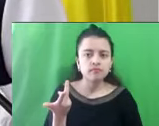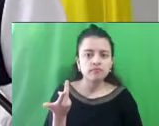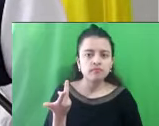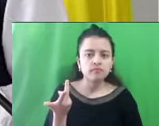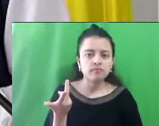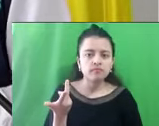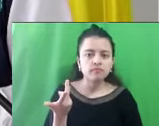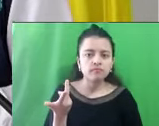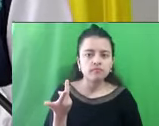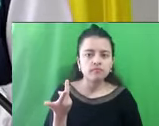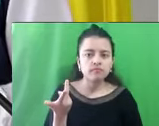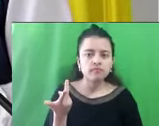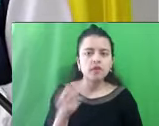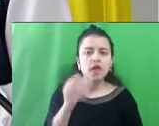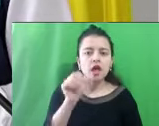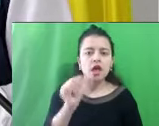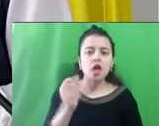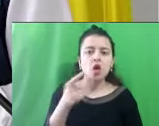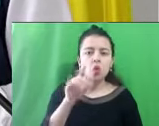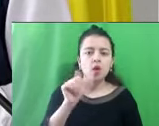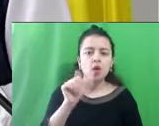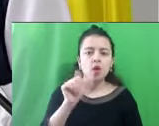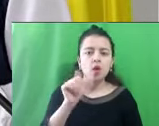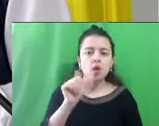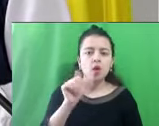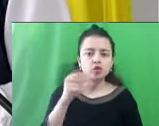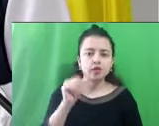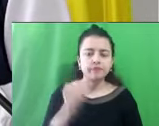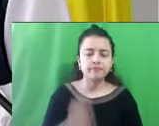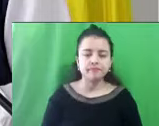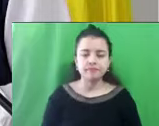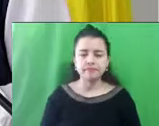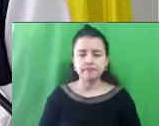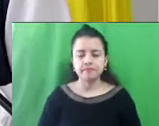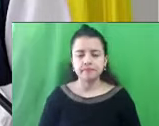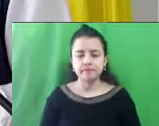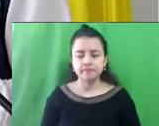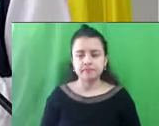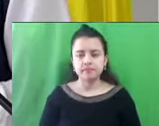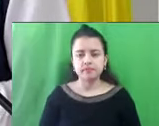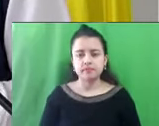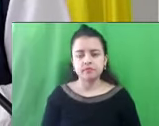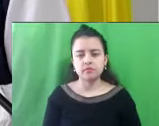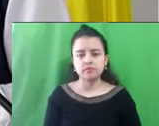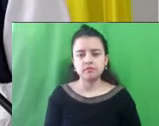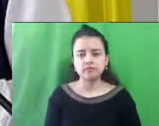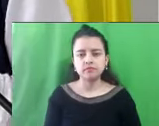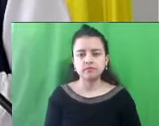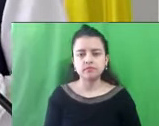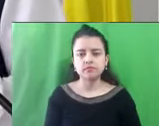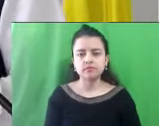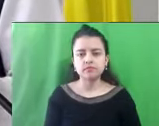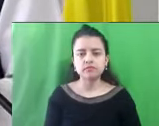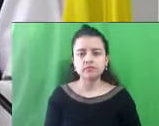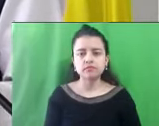pasado se hizo una inversión atacando la parte de mejoramiento